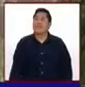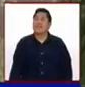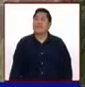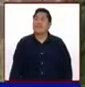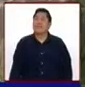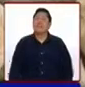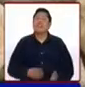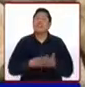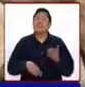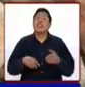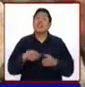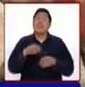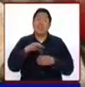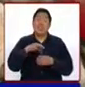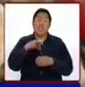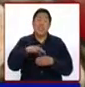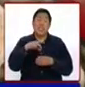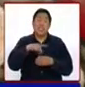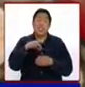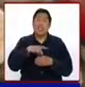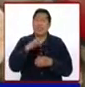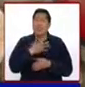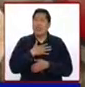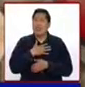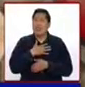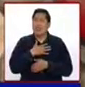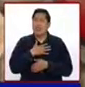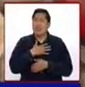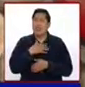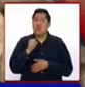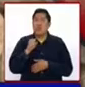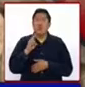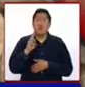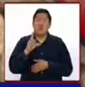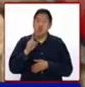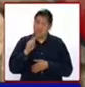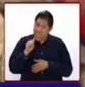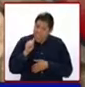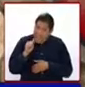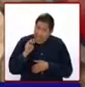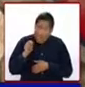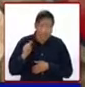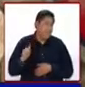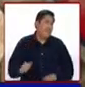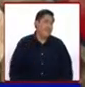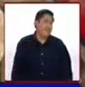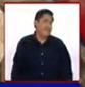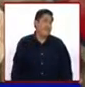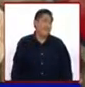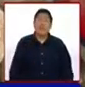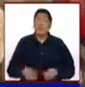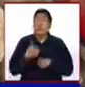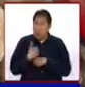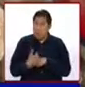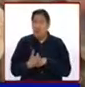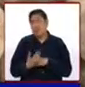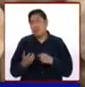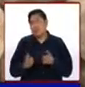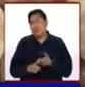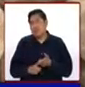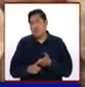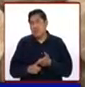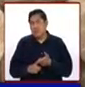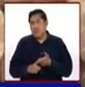¿Qué más? ¿Tecito? ¿Qué se toma en el tecito? Tecito, sultanita nomás tomamos nosotros. ¿Sultanita? Sí. ¿Con pancito? Con